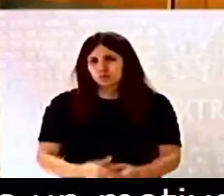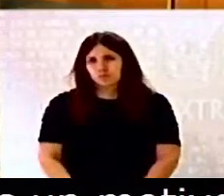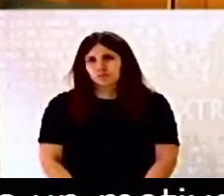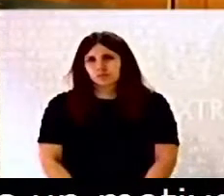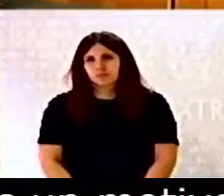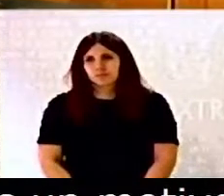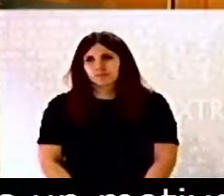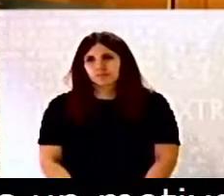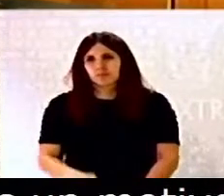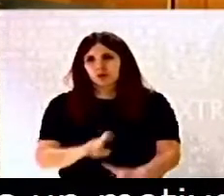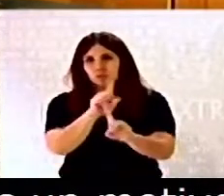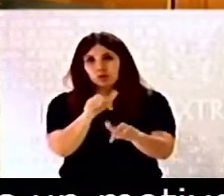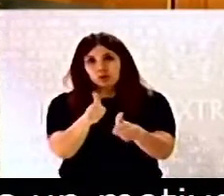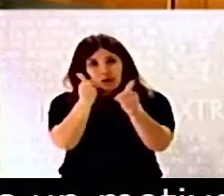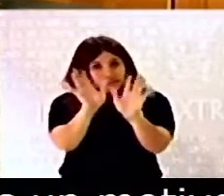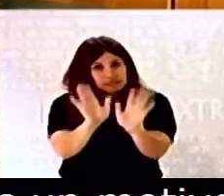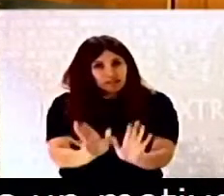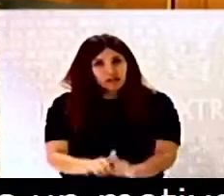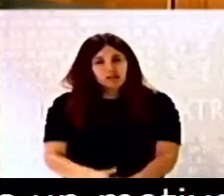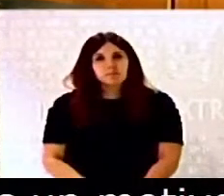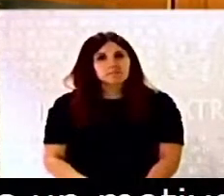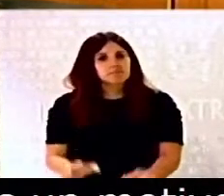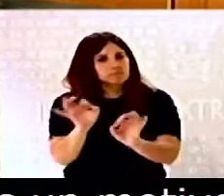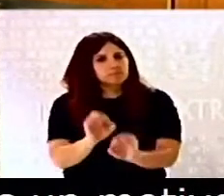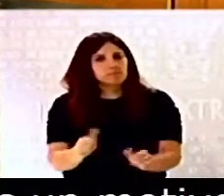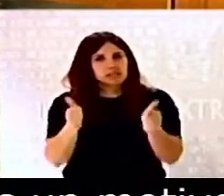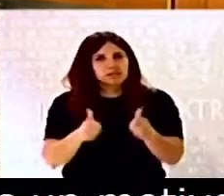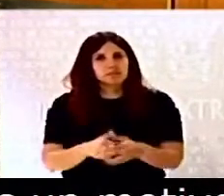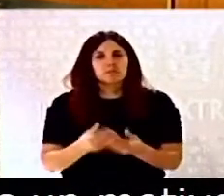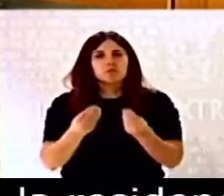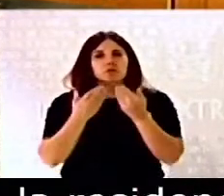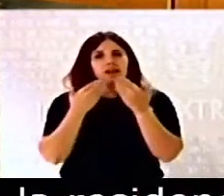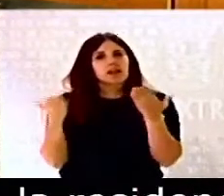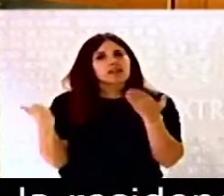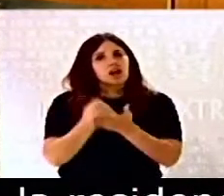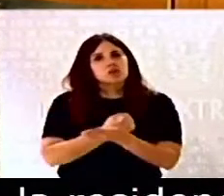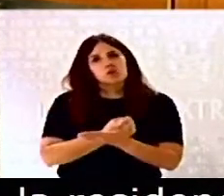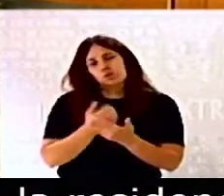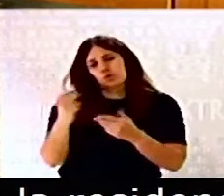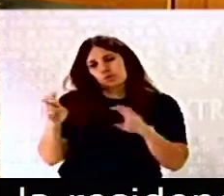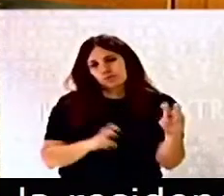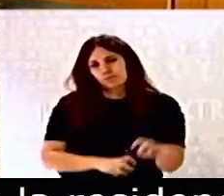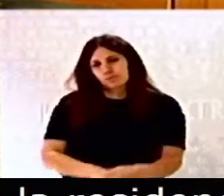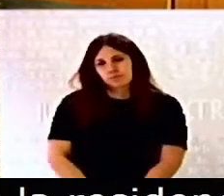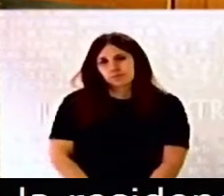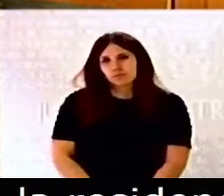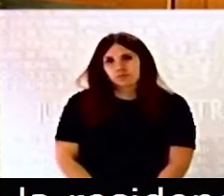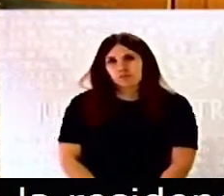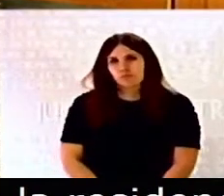¿No hay ninguna cuestión más? ¿Nada más? Nada más. Muchísimas Muchas gracias a todos y a todas.